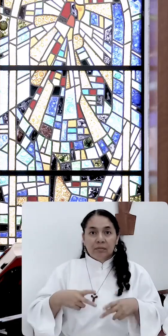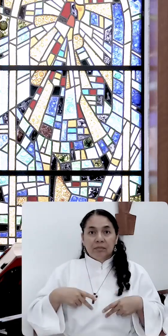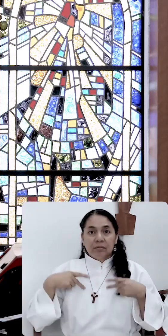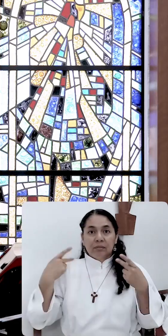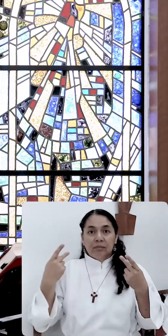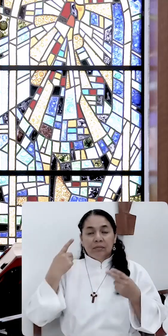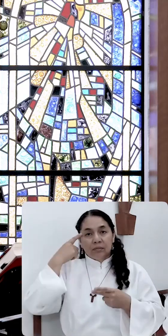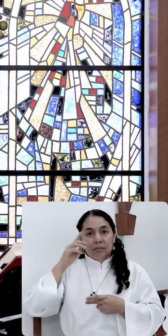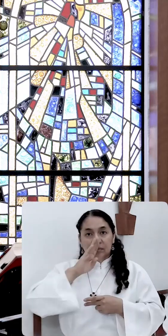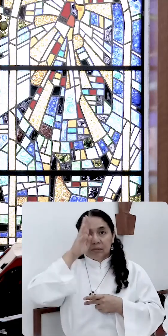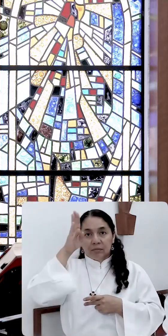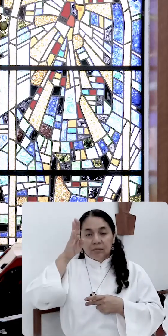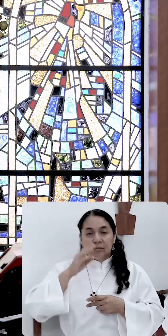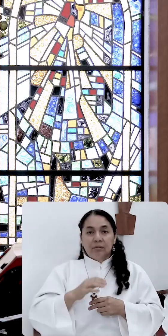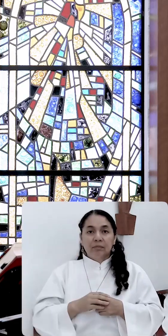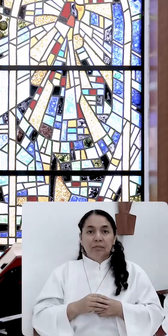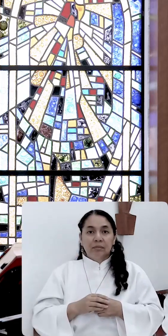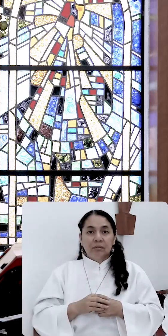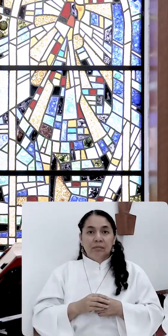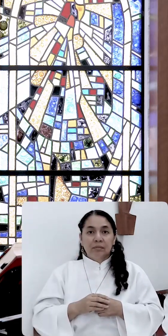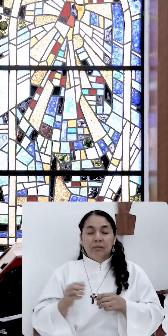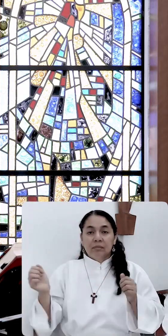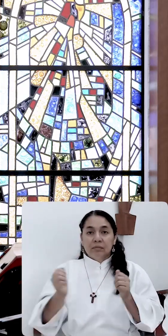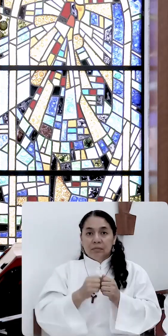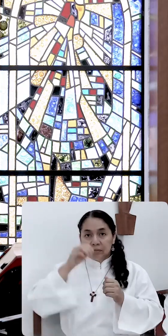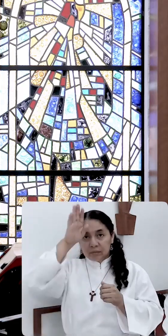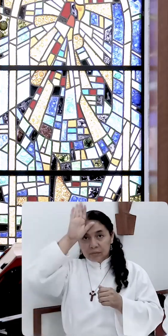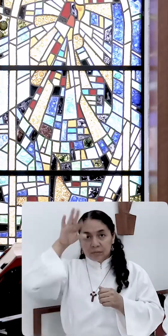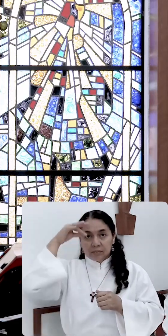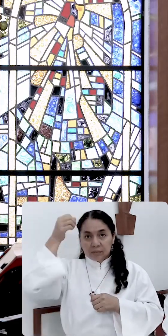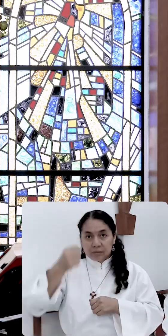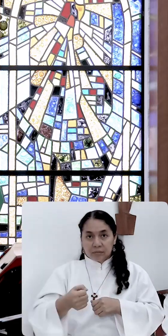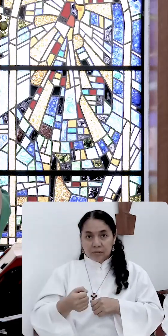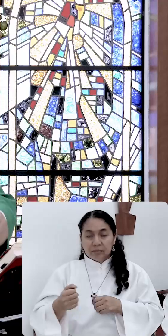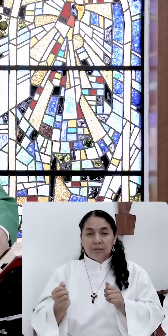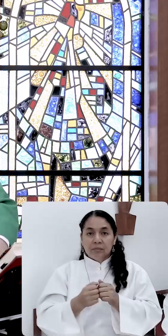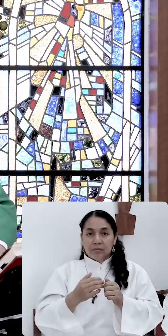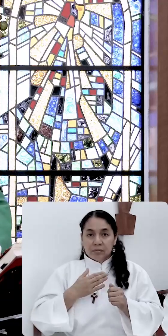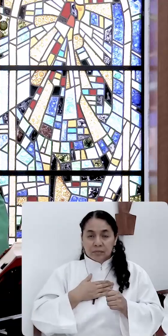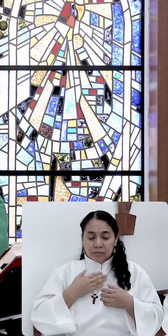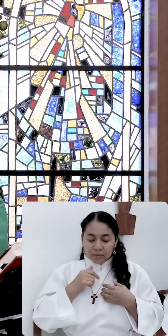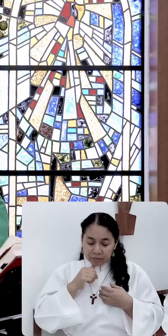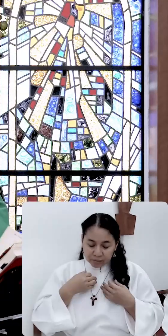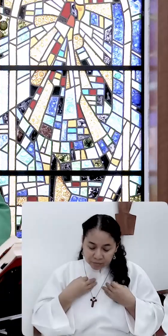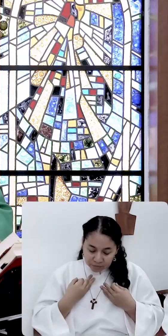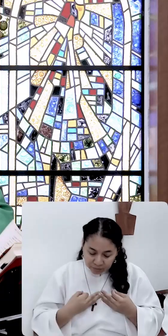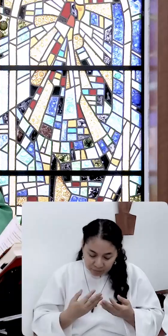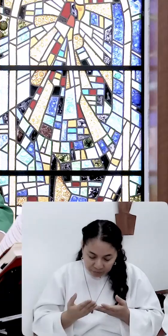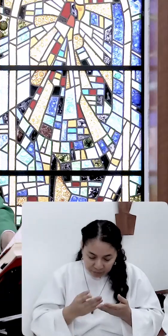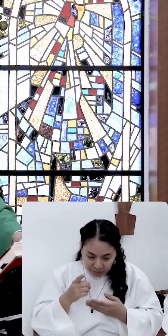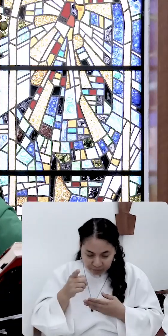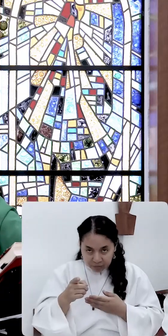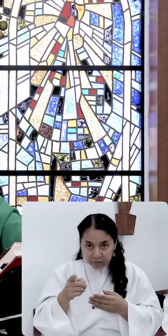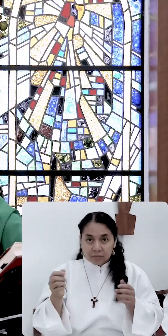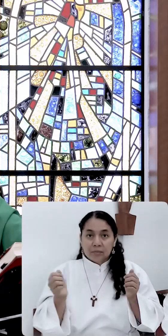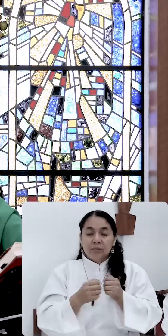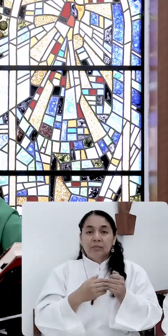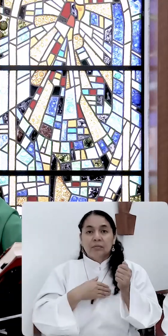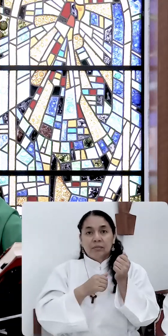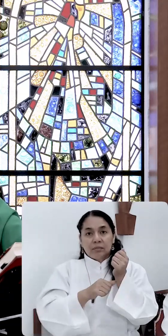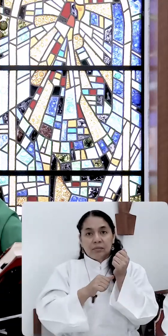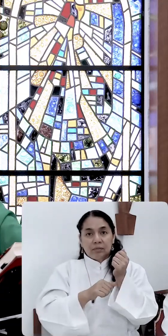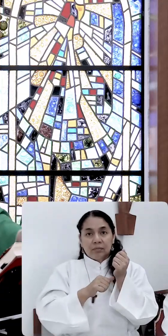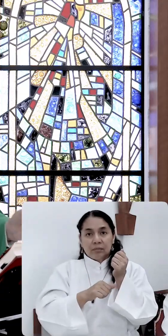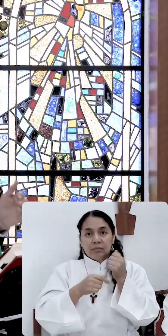de la vida inmortal. Y con el Papa Francisco, conmigo indigno siervo tuyo, con mis